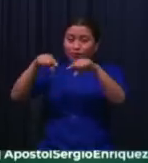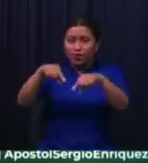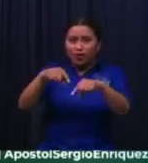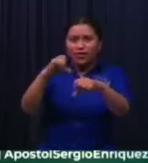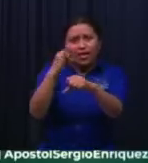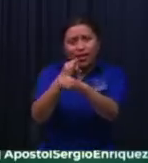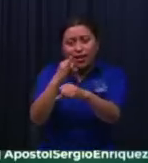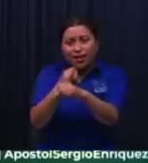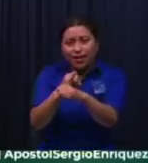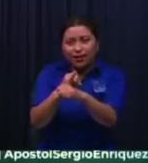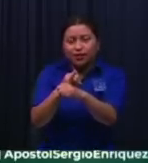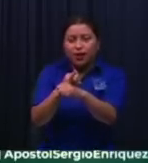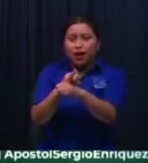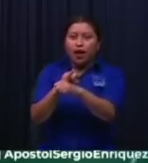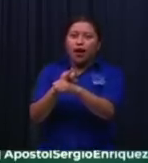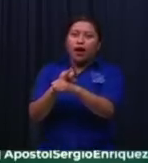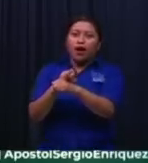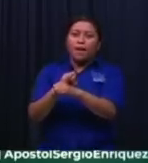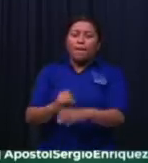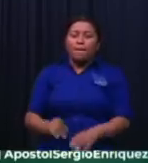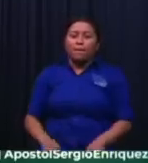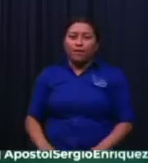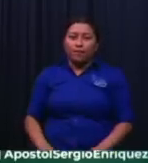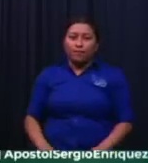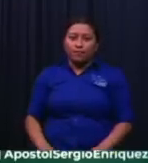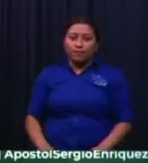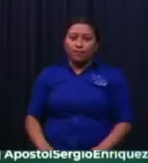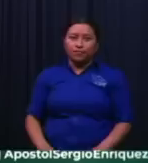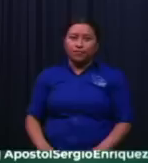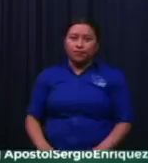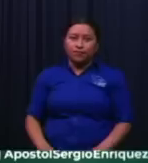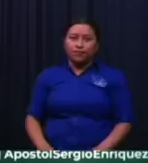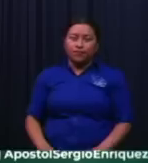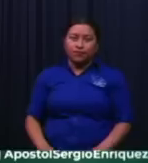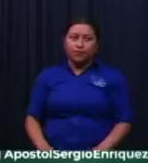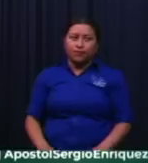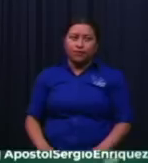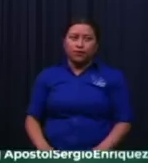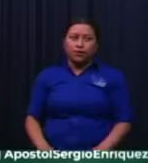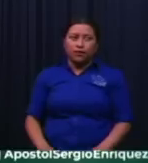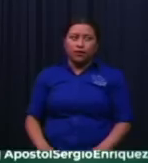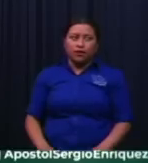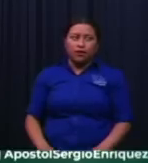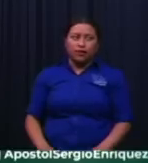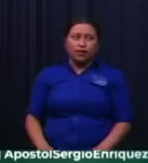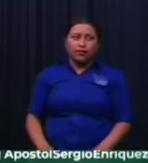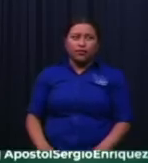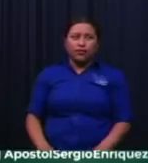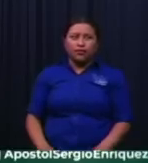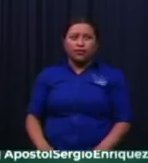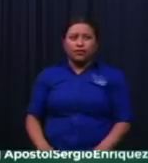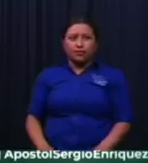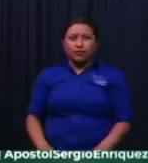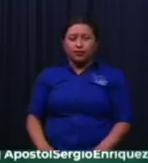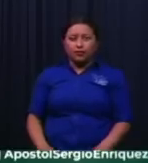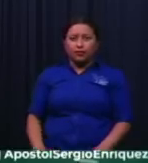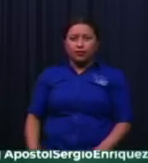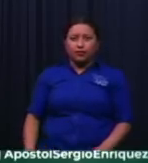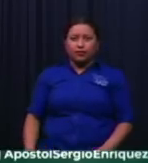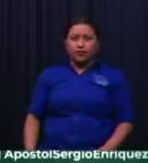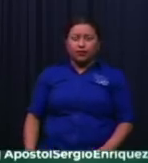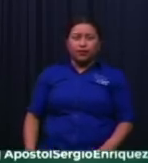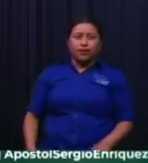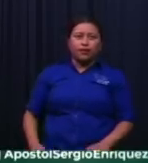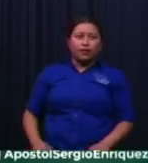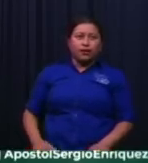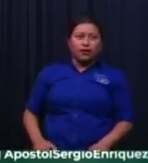Dios. ¿Y por qué le digo eso, hermano? Mire lo que dice: la hostilidad es realizada